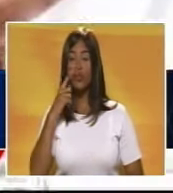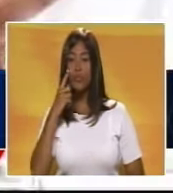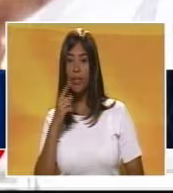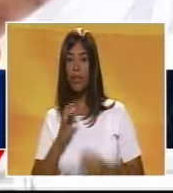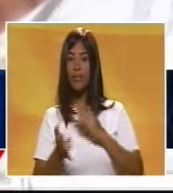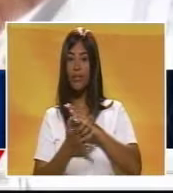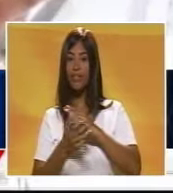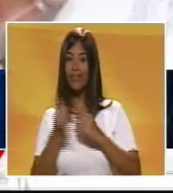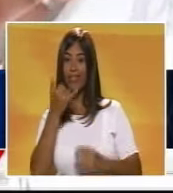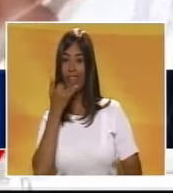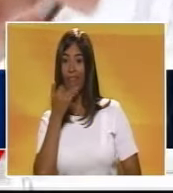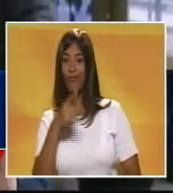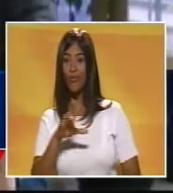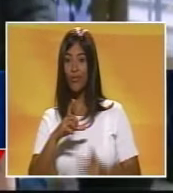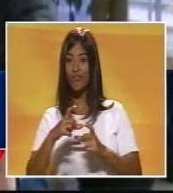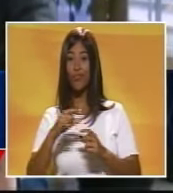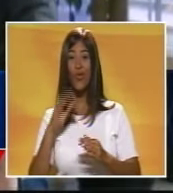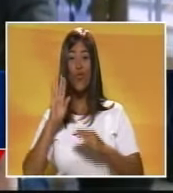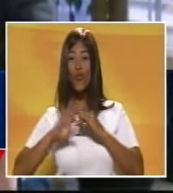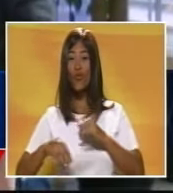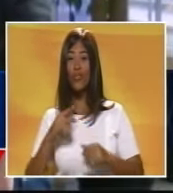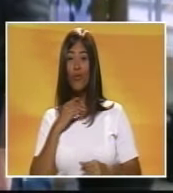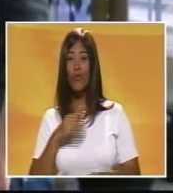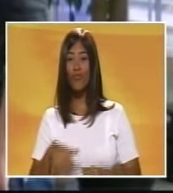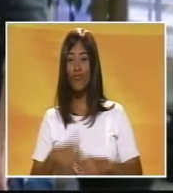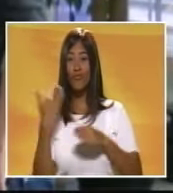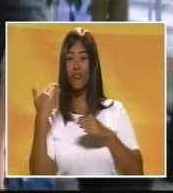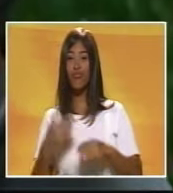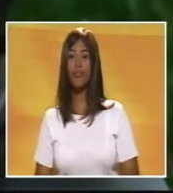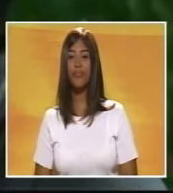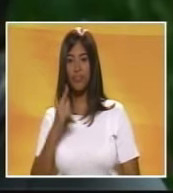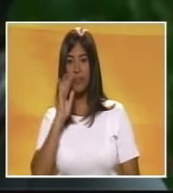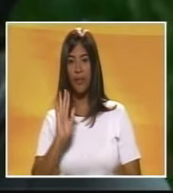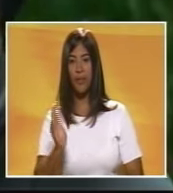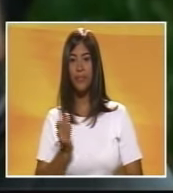móvil de última generación. Los detalles en breve, no se aparten, ya venimos.